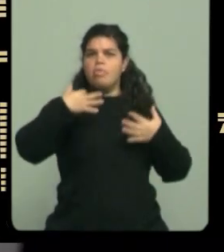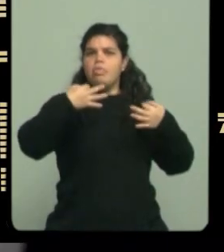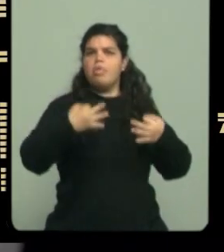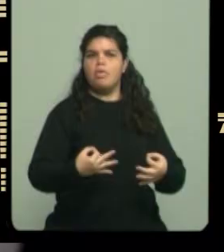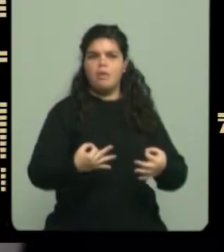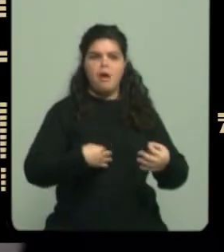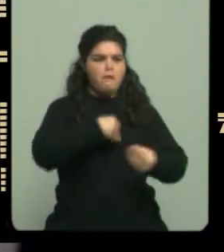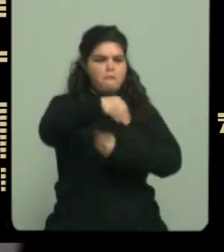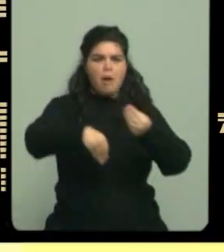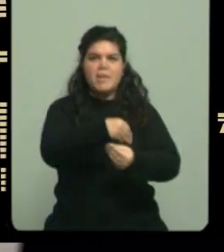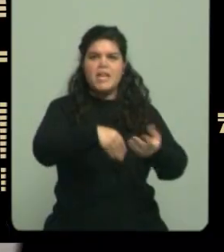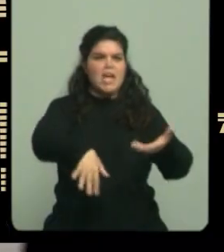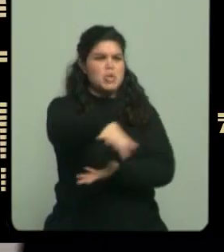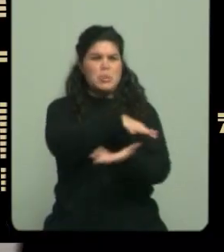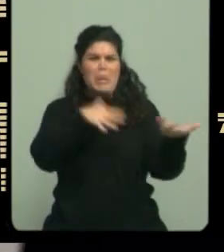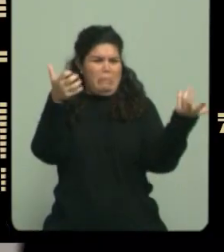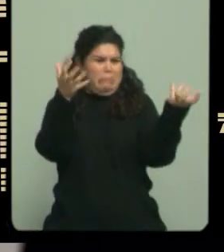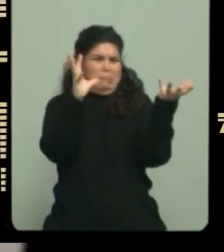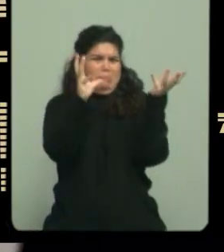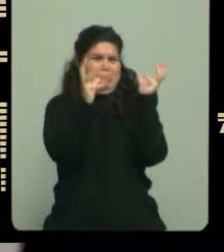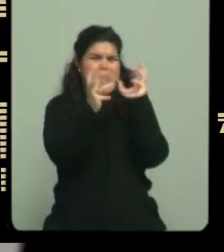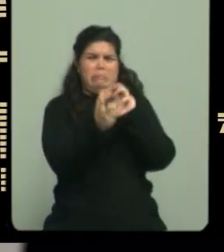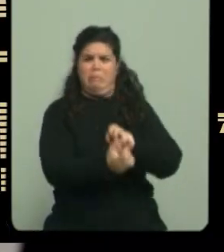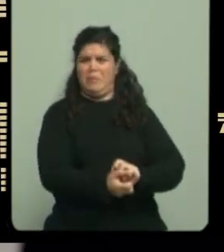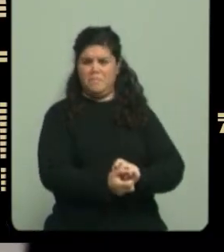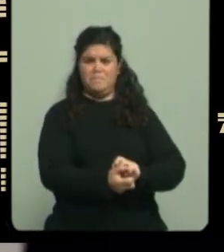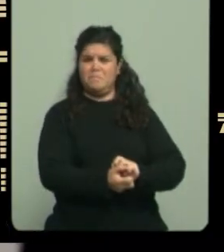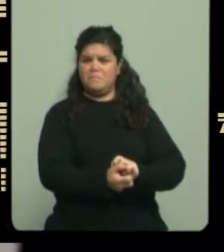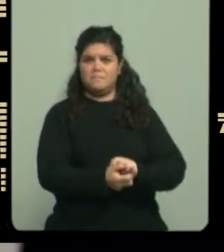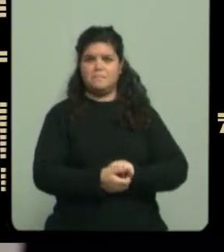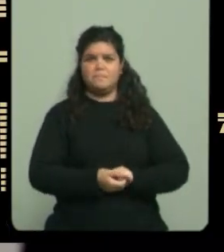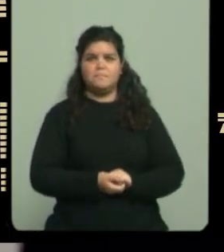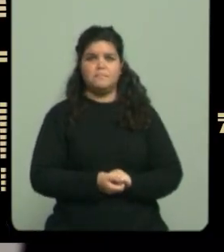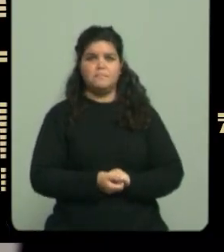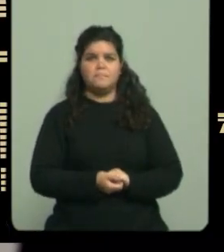su bienestar y su entorno familiar y social.